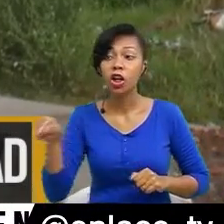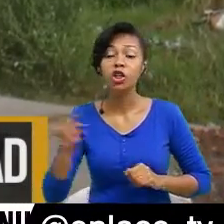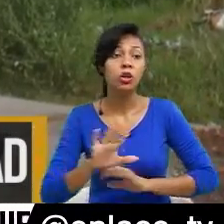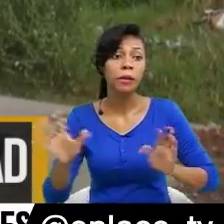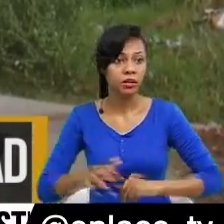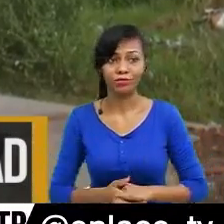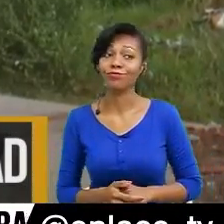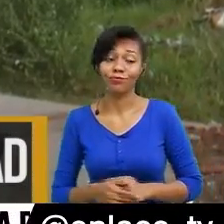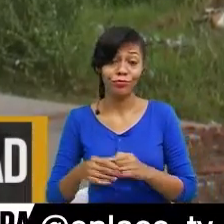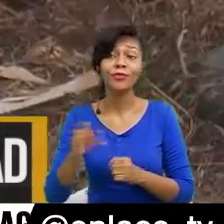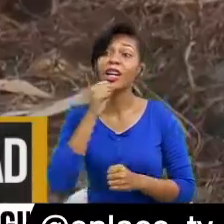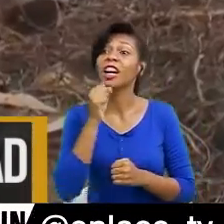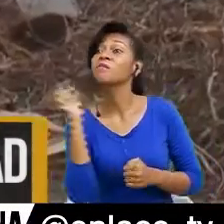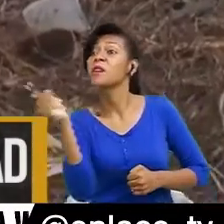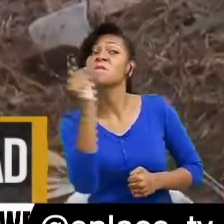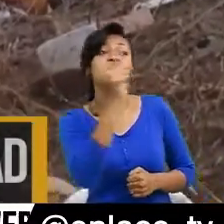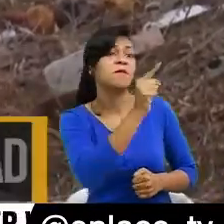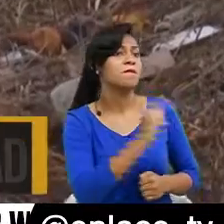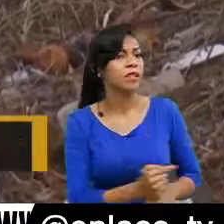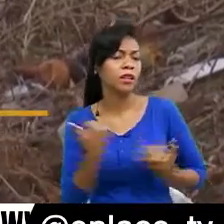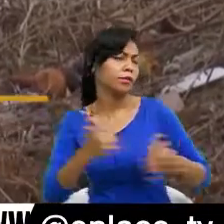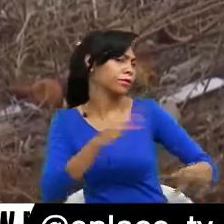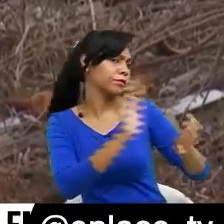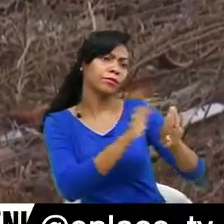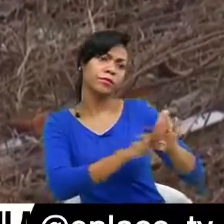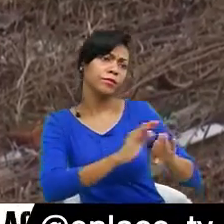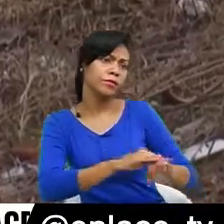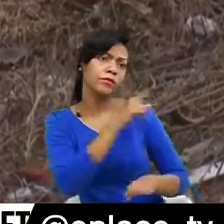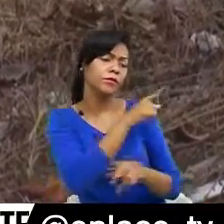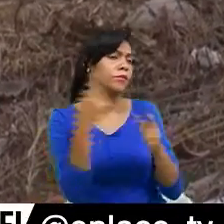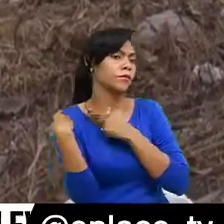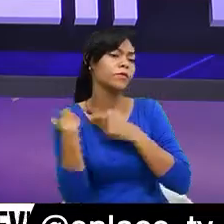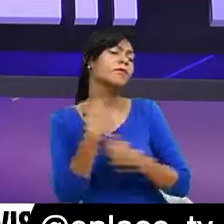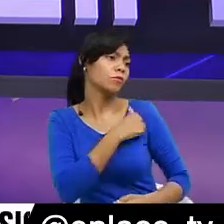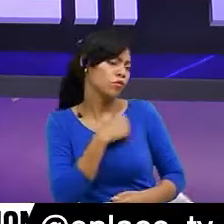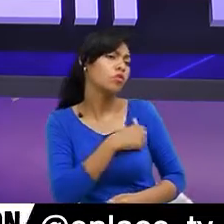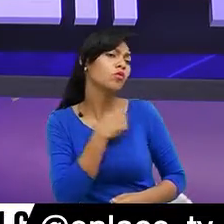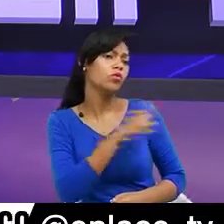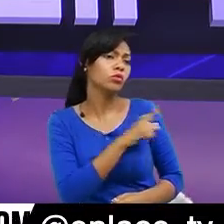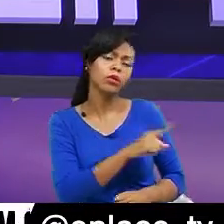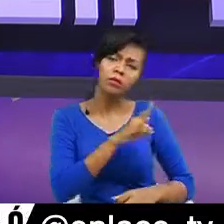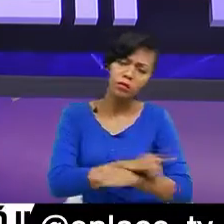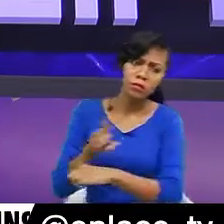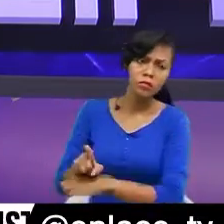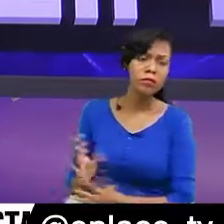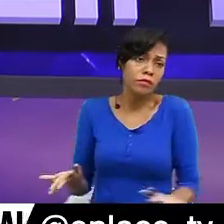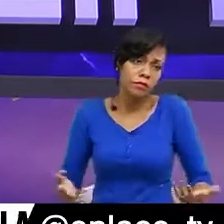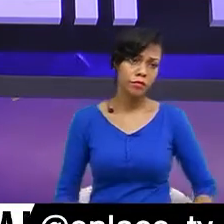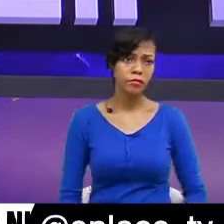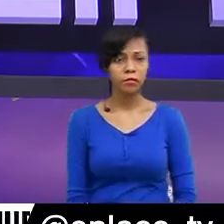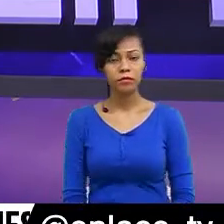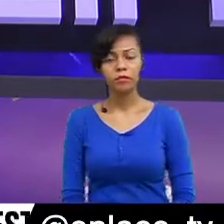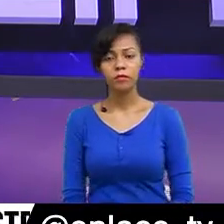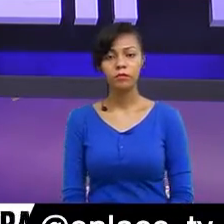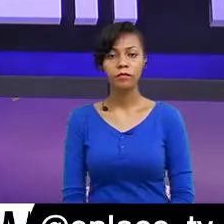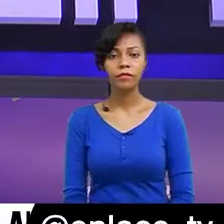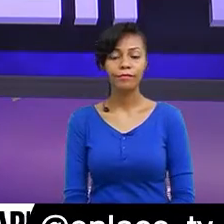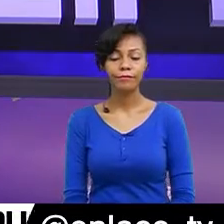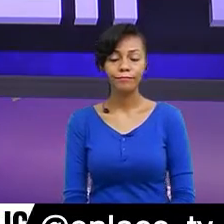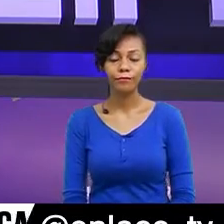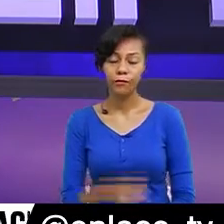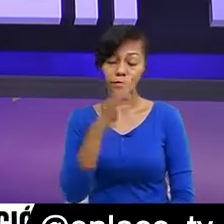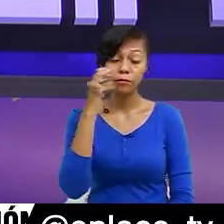les preocupa y llaman la atención de autoridades para garantizar la seguridad. Un hombre de 49 años de edad